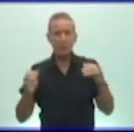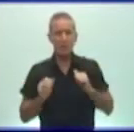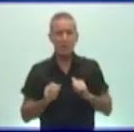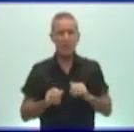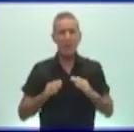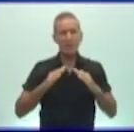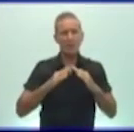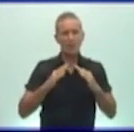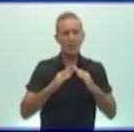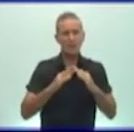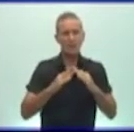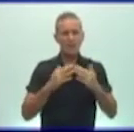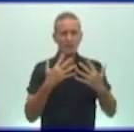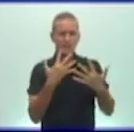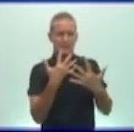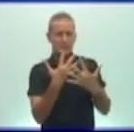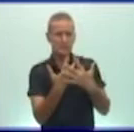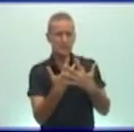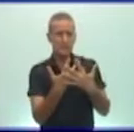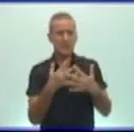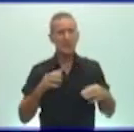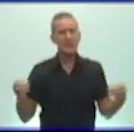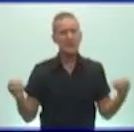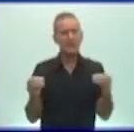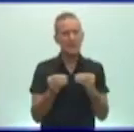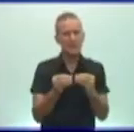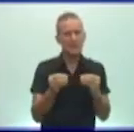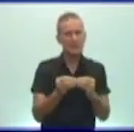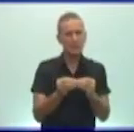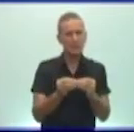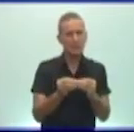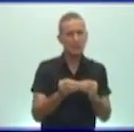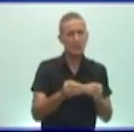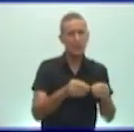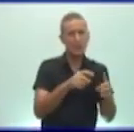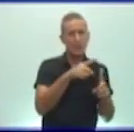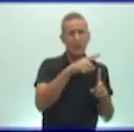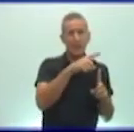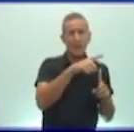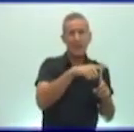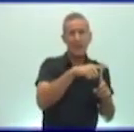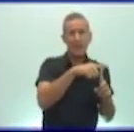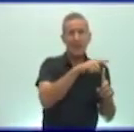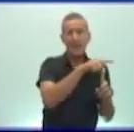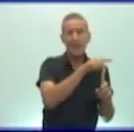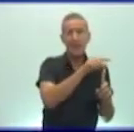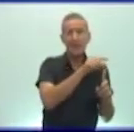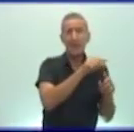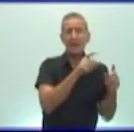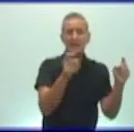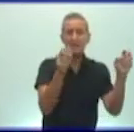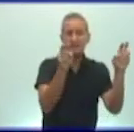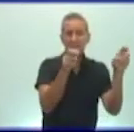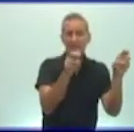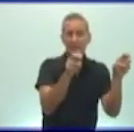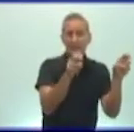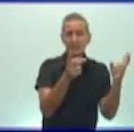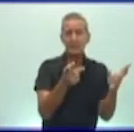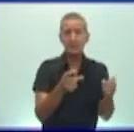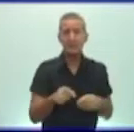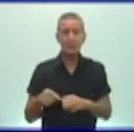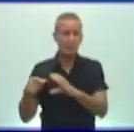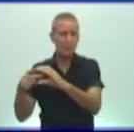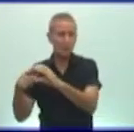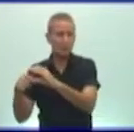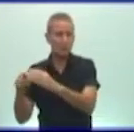expresión. ¿Qué relación existe entre el título y el contenido del texto? Pueden estar realizando en la